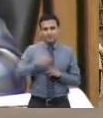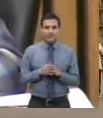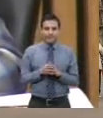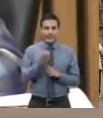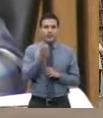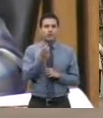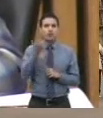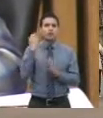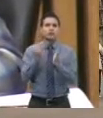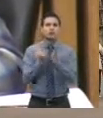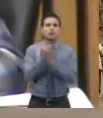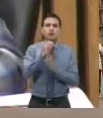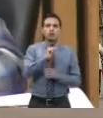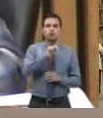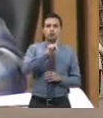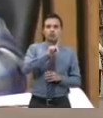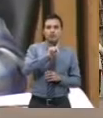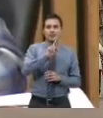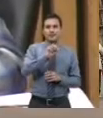sancionador subrep